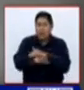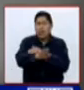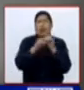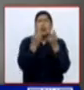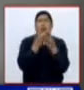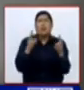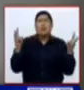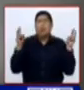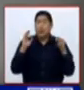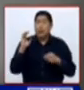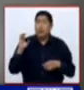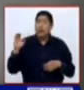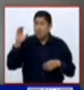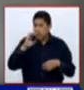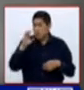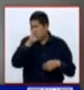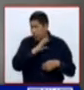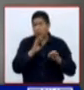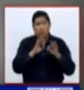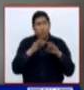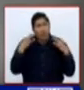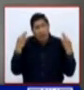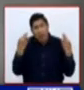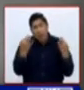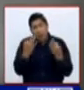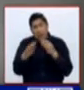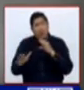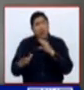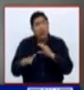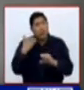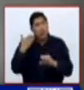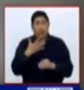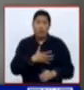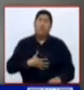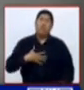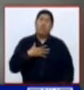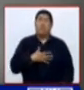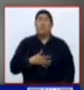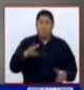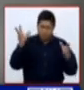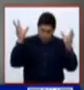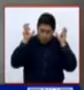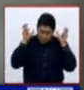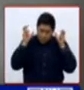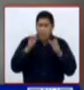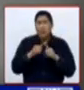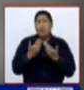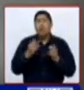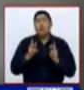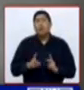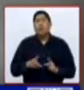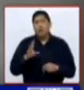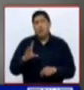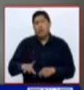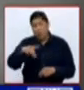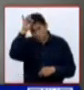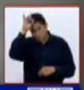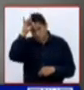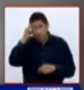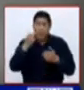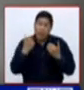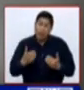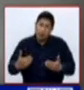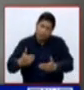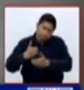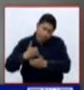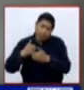Están buscando a la familia. Hay un video también que nos han mandado, así que vamos a escuchar a continuación sobre la persona que la ha podido encontrar y que al momento la tiene